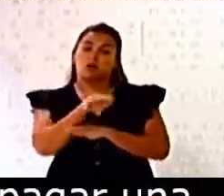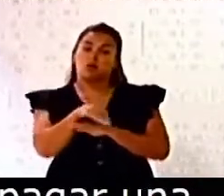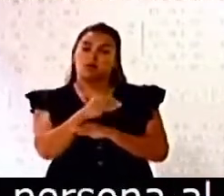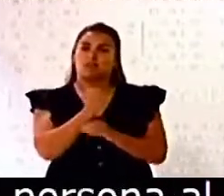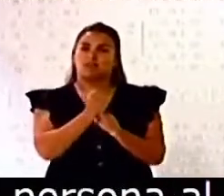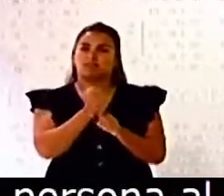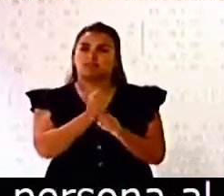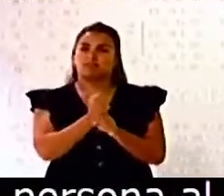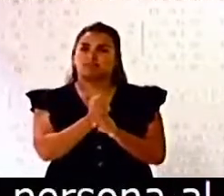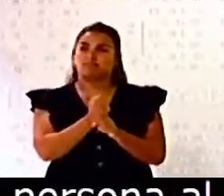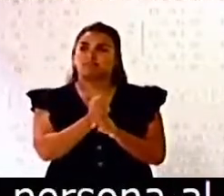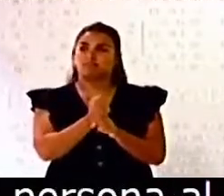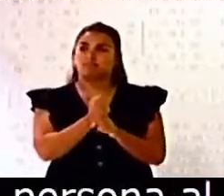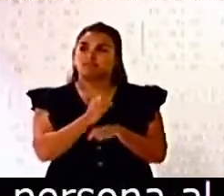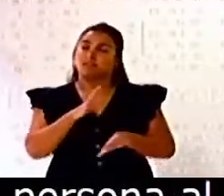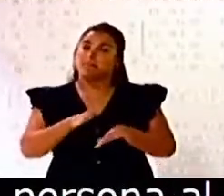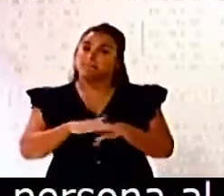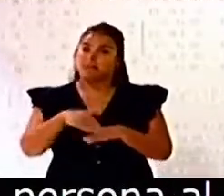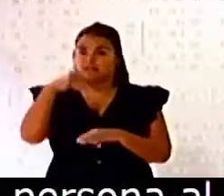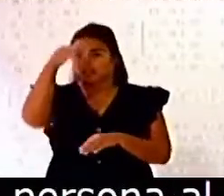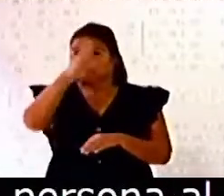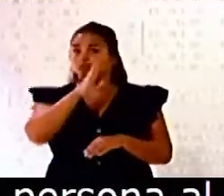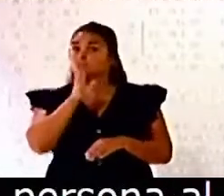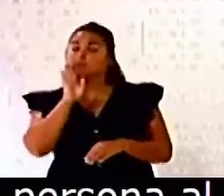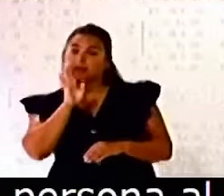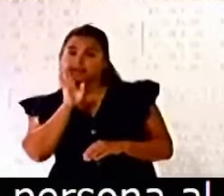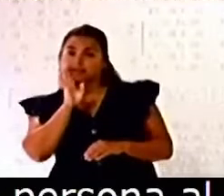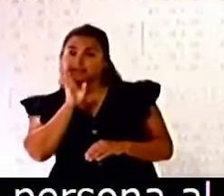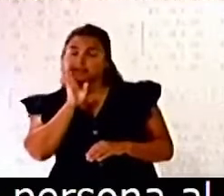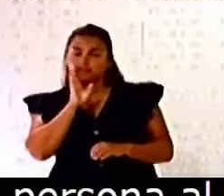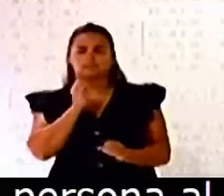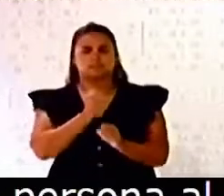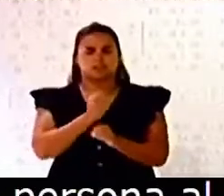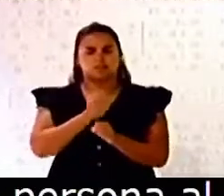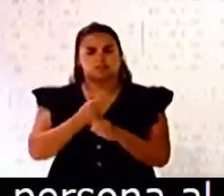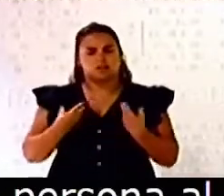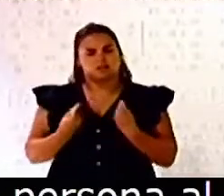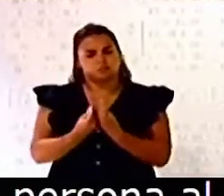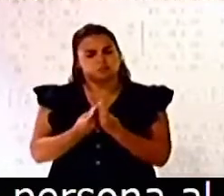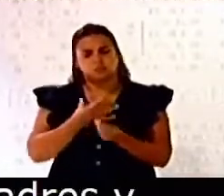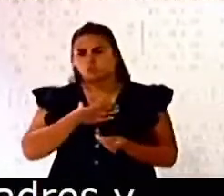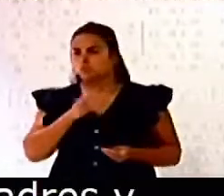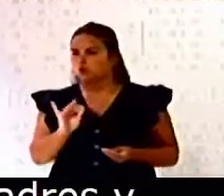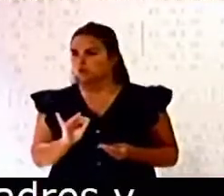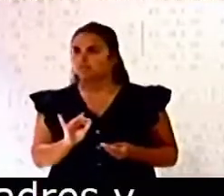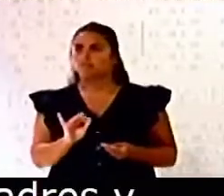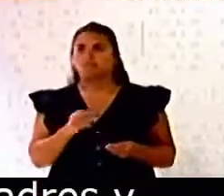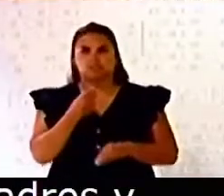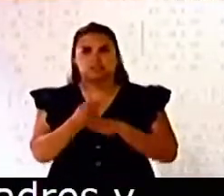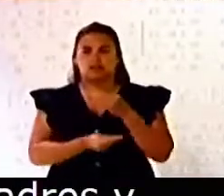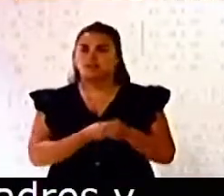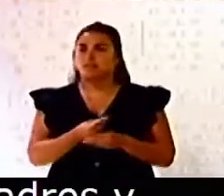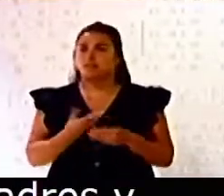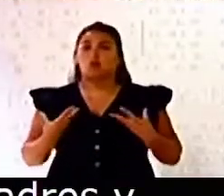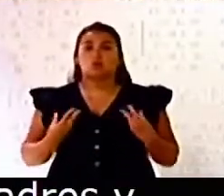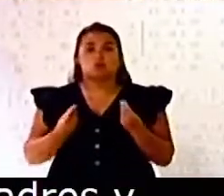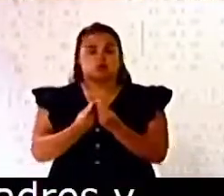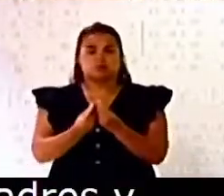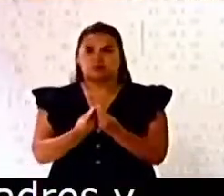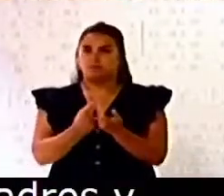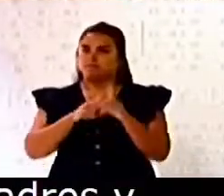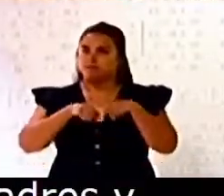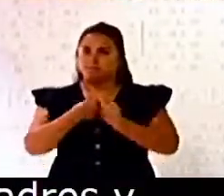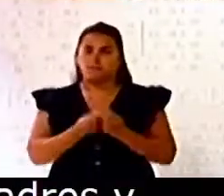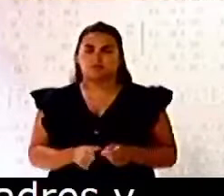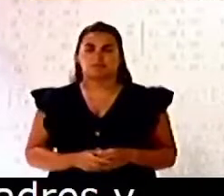menores, para que los padres y las madres puedan trabajar y abordar la conciliación y corresponsabilidad familiar.